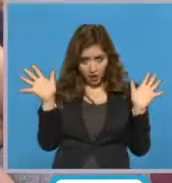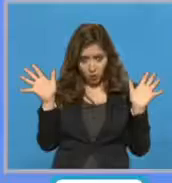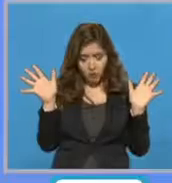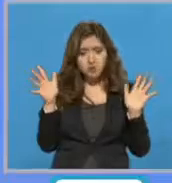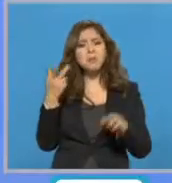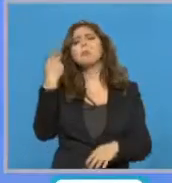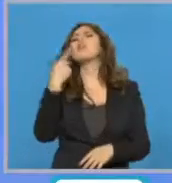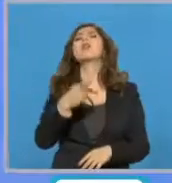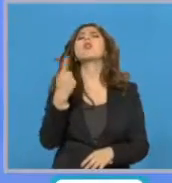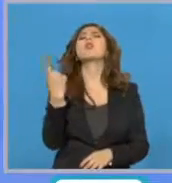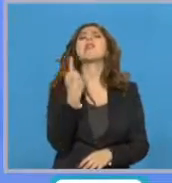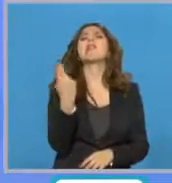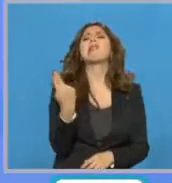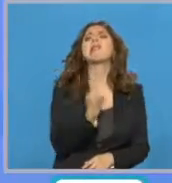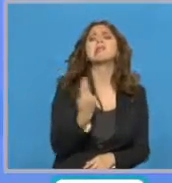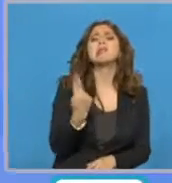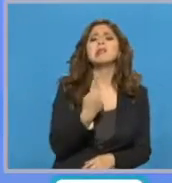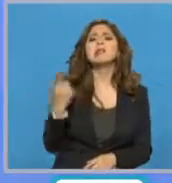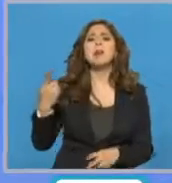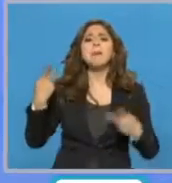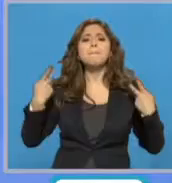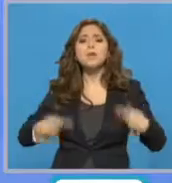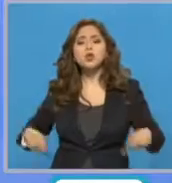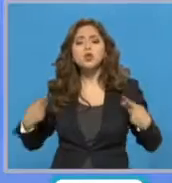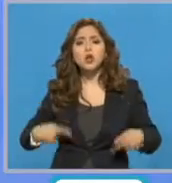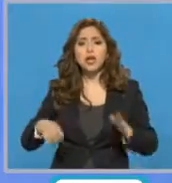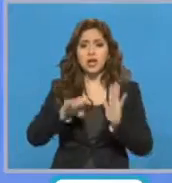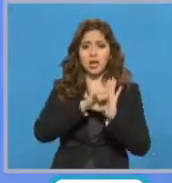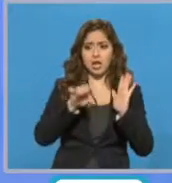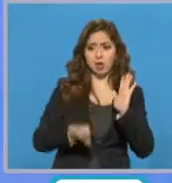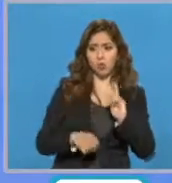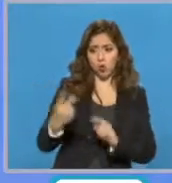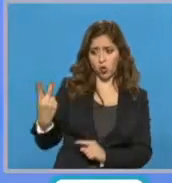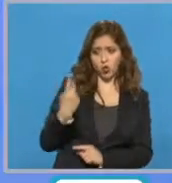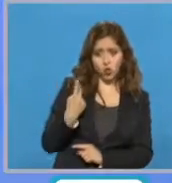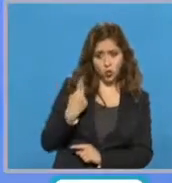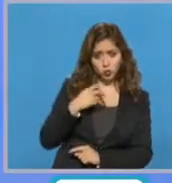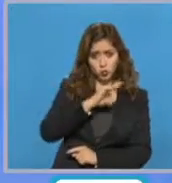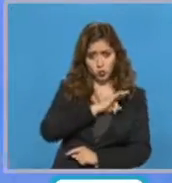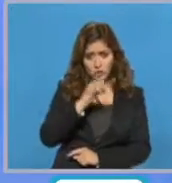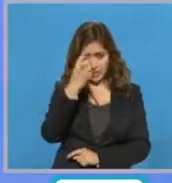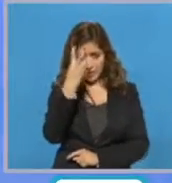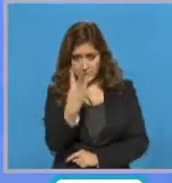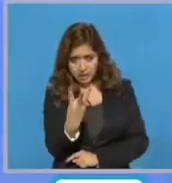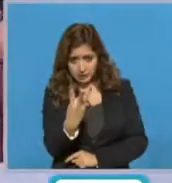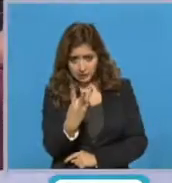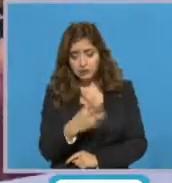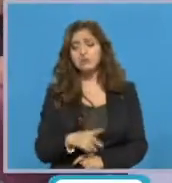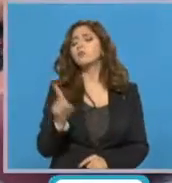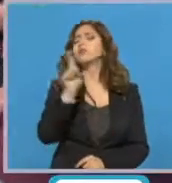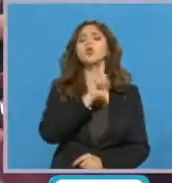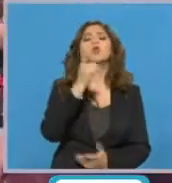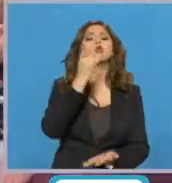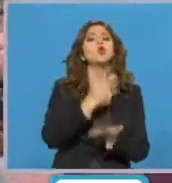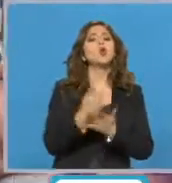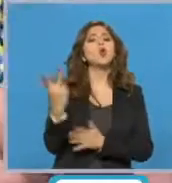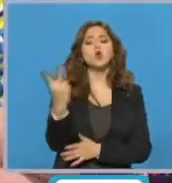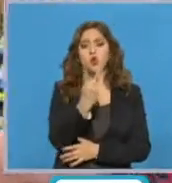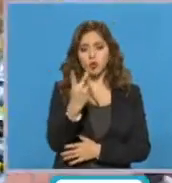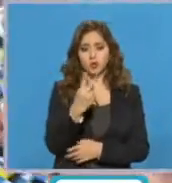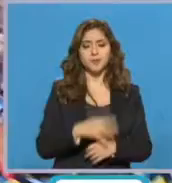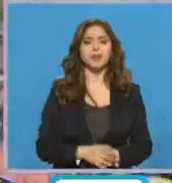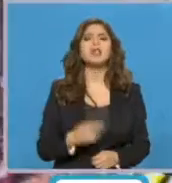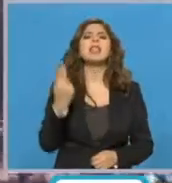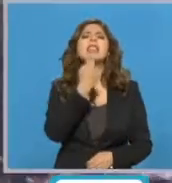¿Qué necesita ser una persona o pues dos personas? Tiene que ser entre dos, no pueden ser tres esta sociedad, ¿verdad? Tiene que ser entre dos. Okay. ¿Qué necesitan hacer entonces? Deben ser mayores de